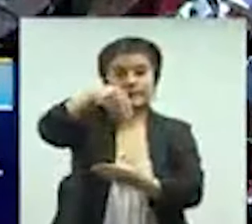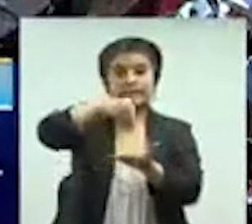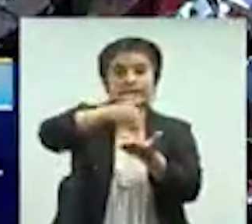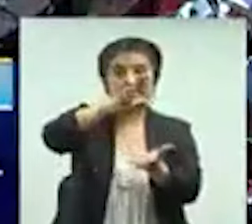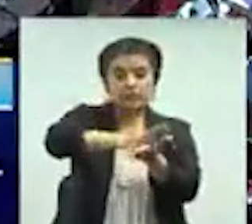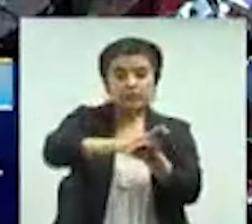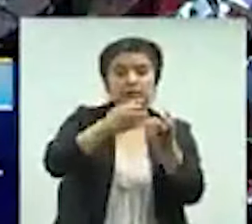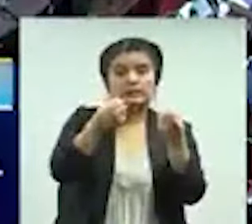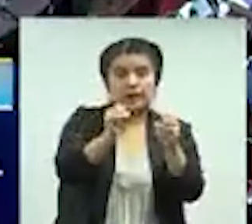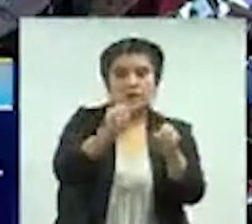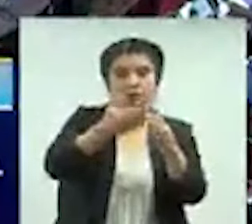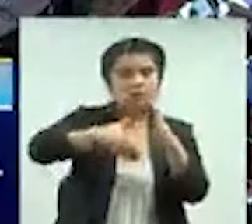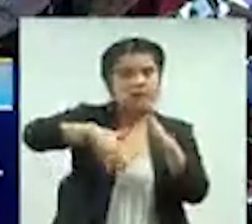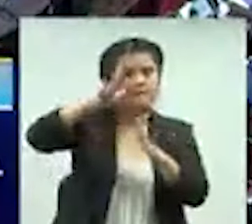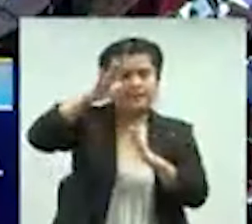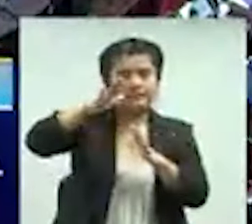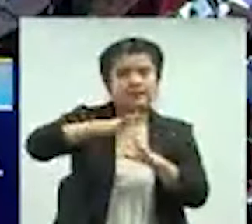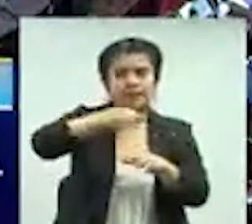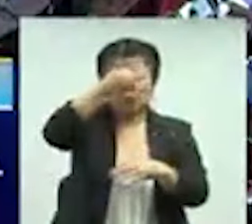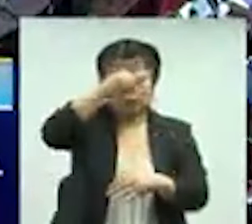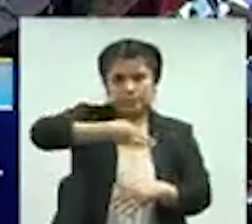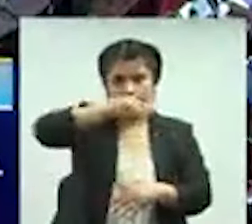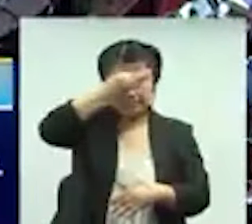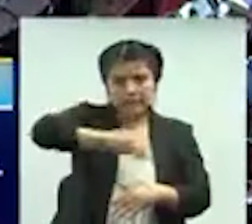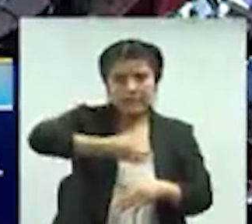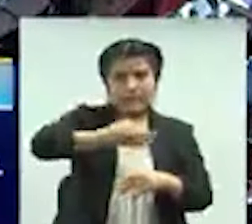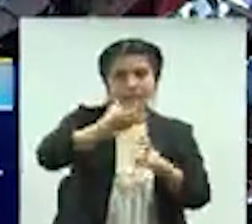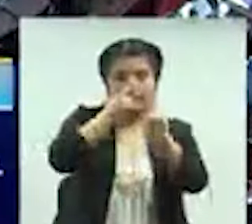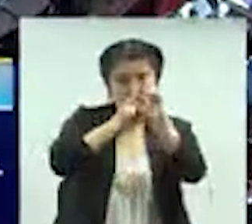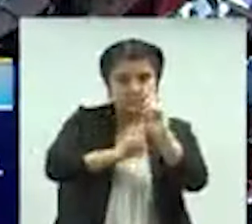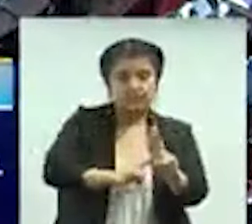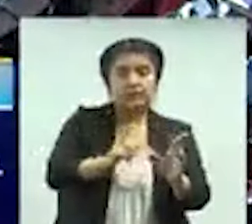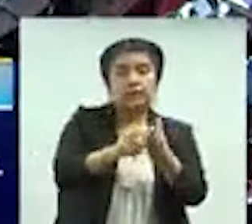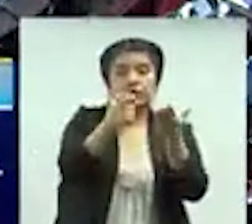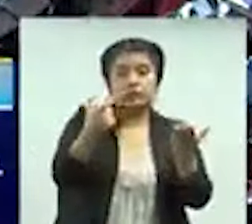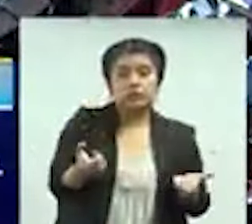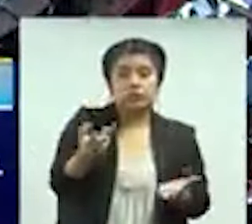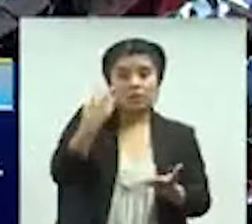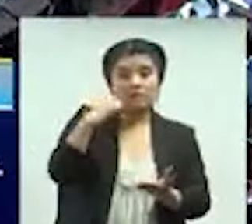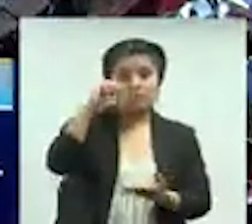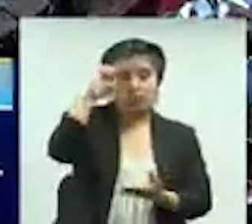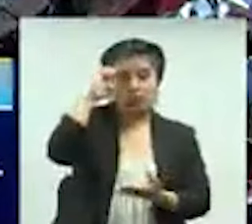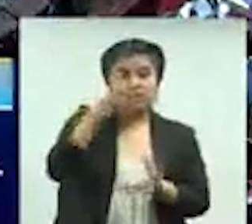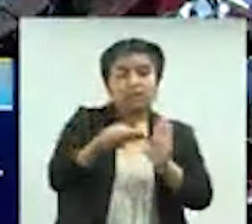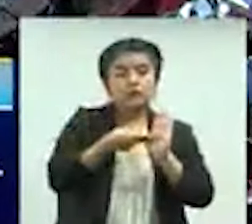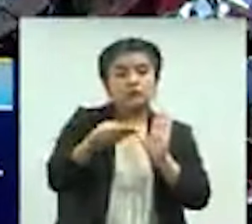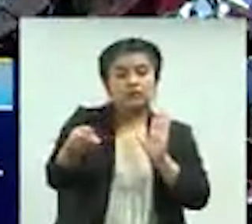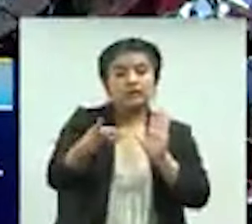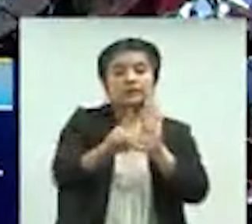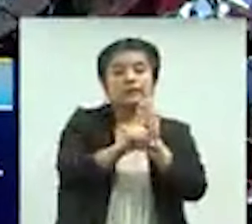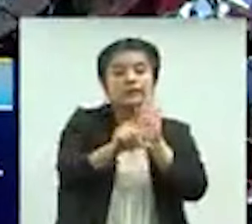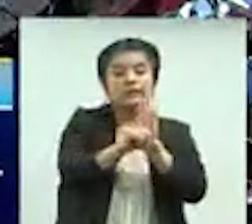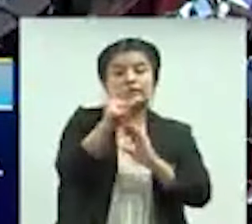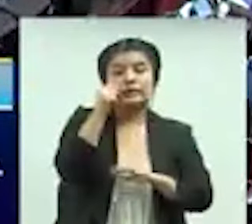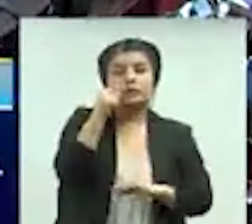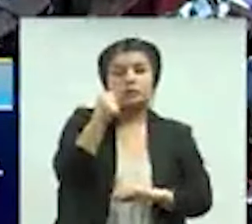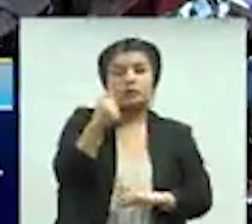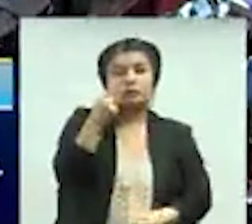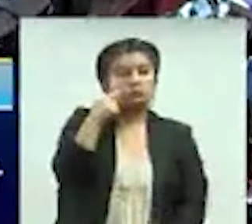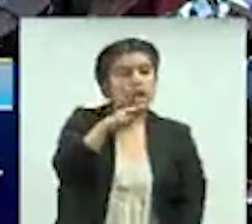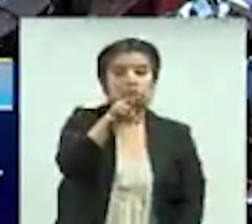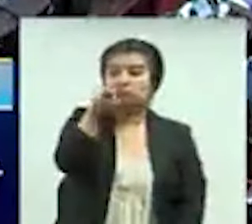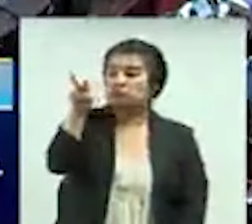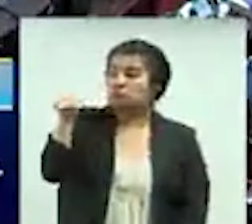se haga con la mayor legalidad que la Constitución y las leyes nos mandan. Presidente, yo no cuento